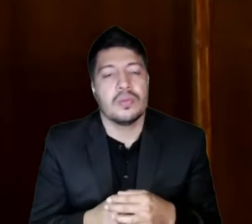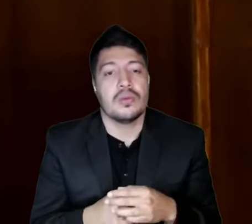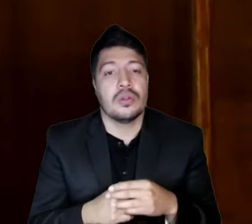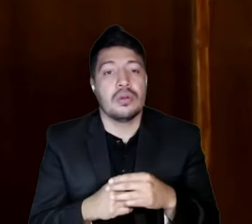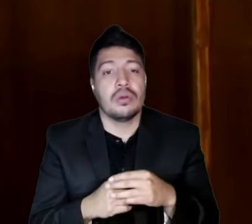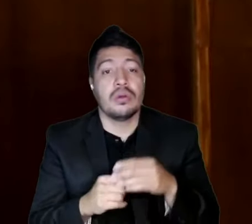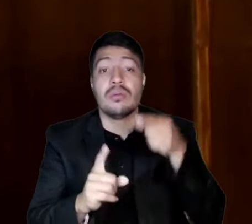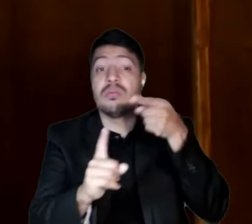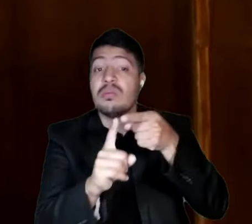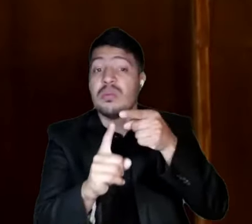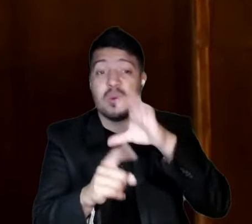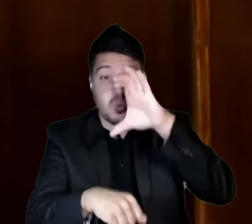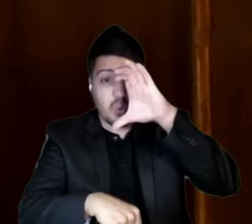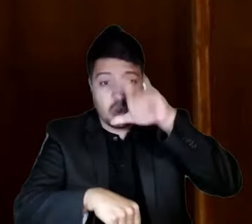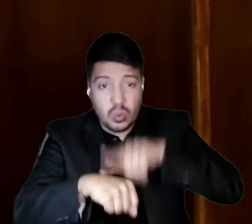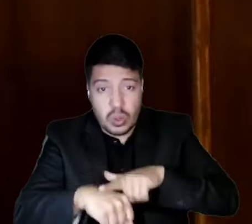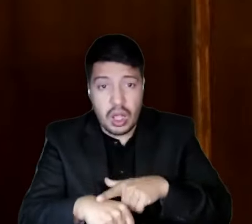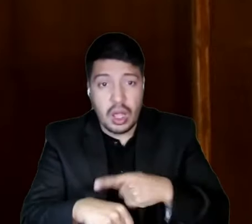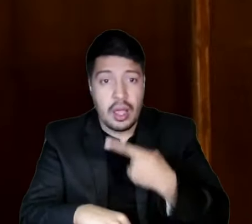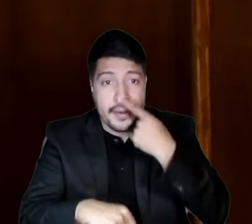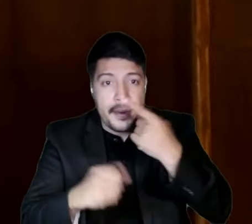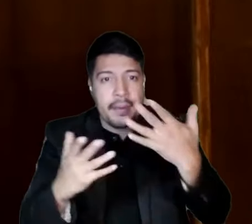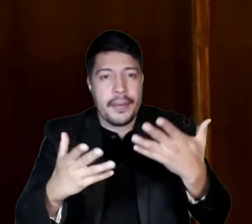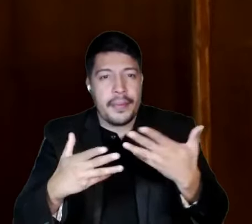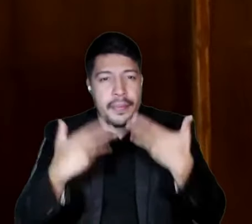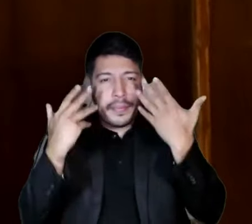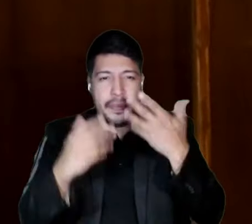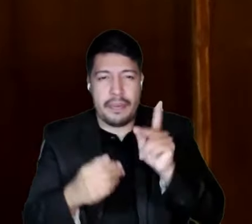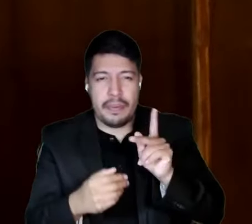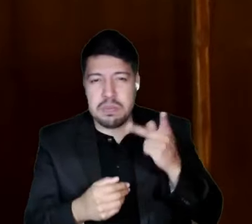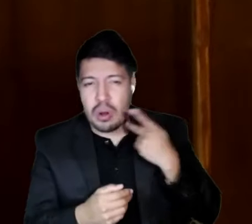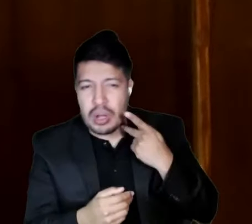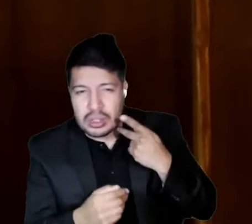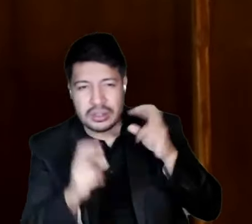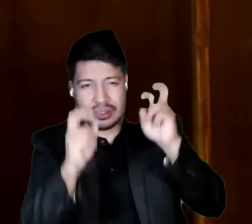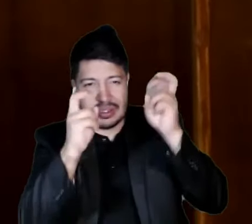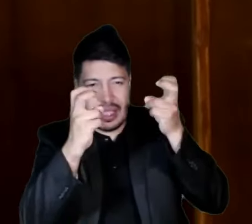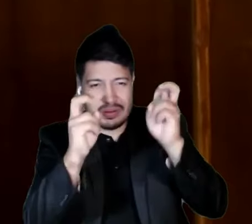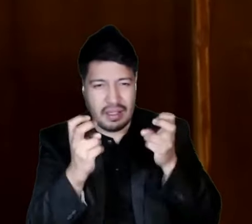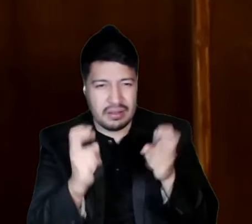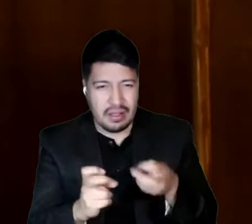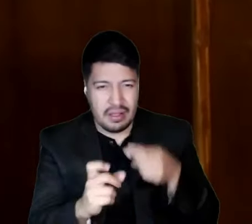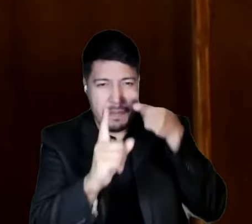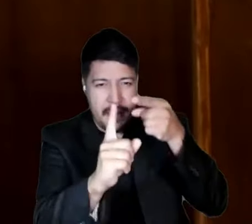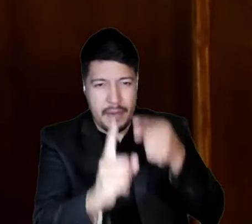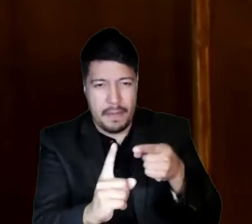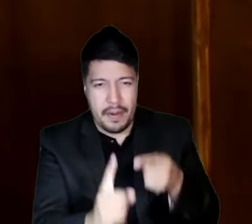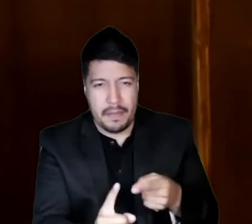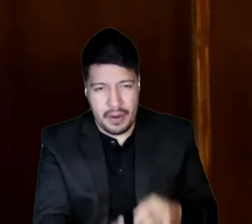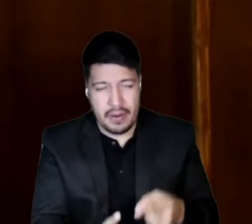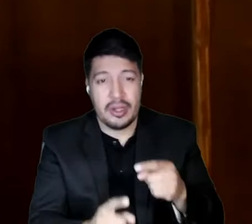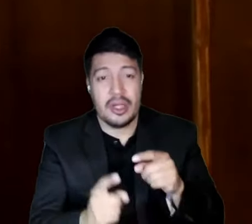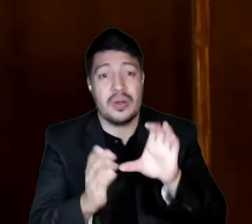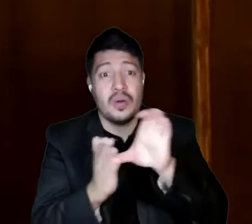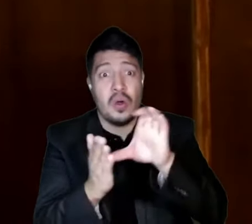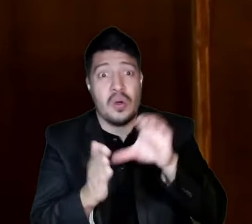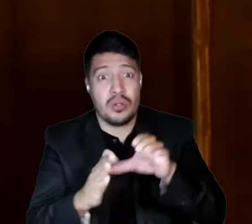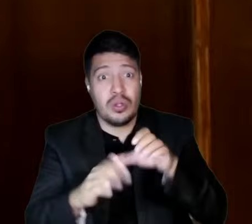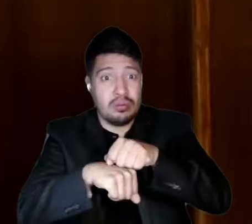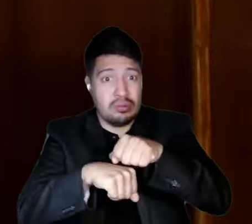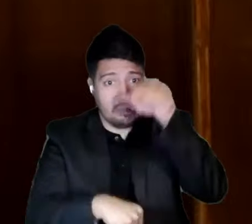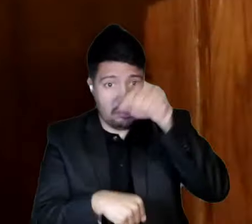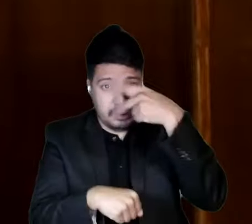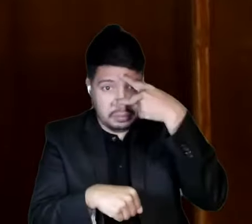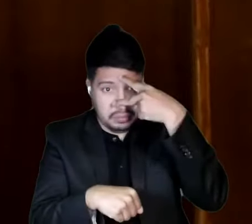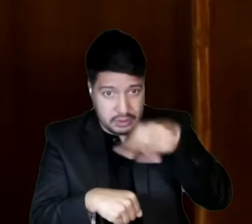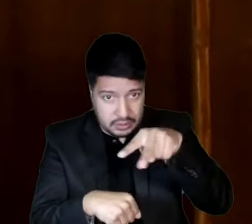económicos ambientales y políticos que establece la Constitución política de los Estados Unidos Mexicanos y la política del